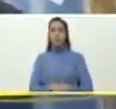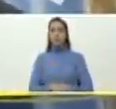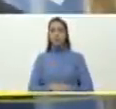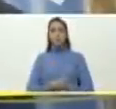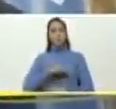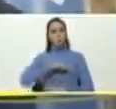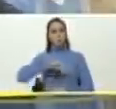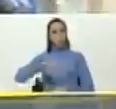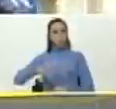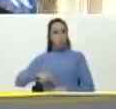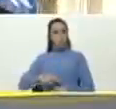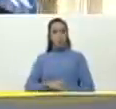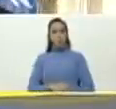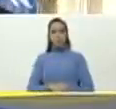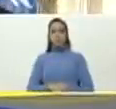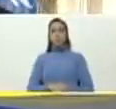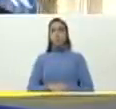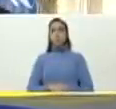Estuvimos, como yo le he dicho,